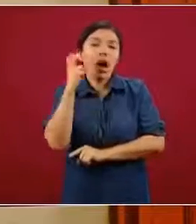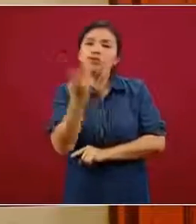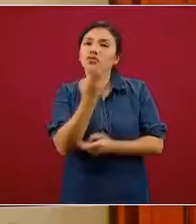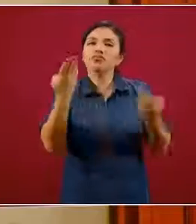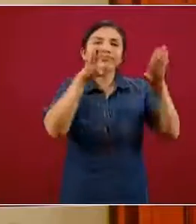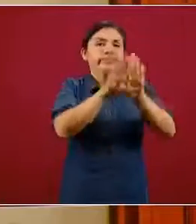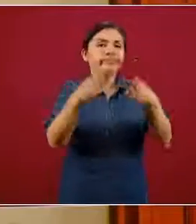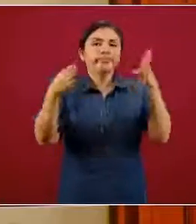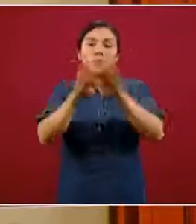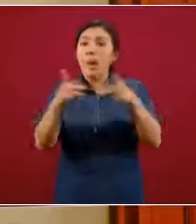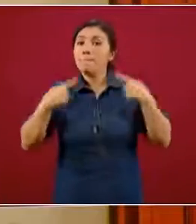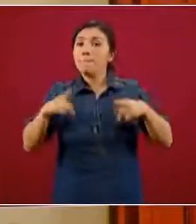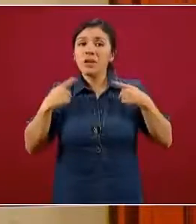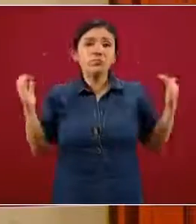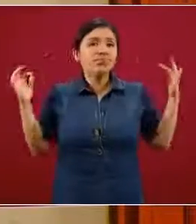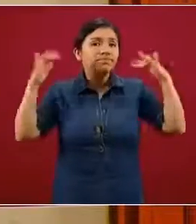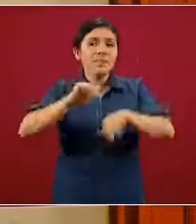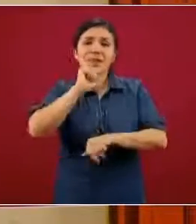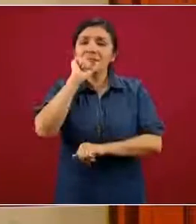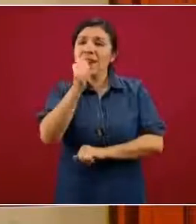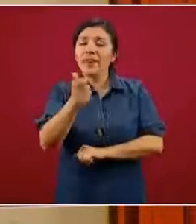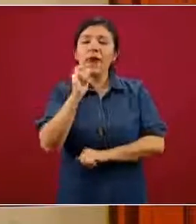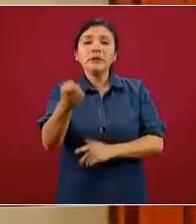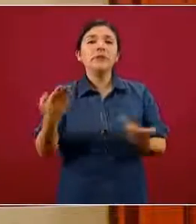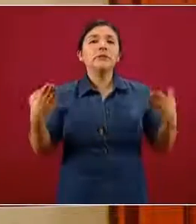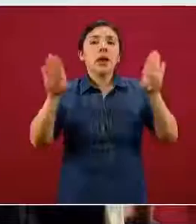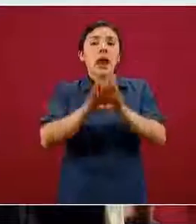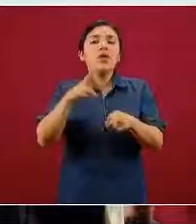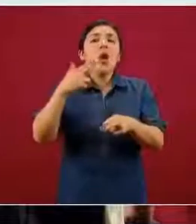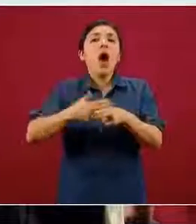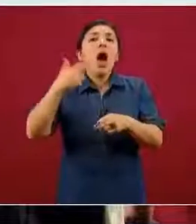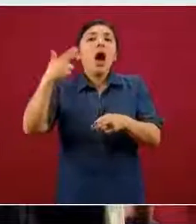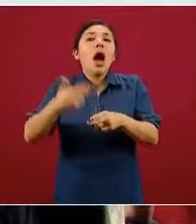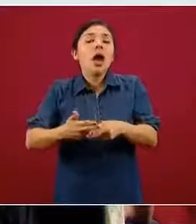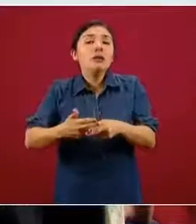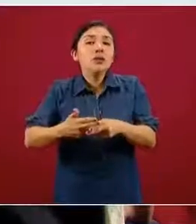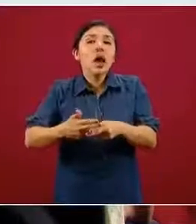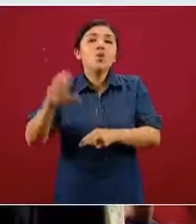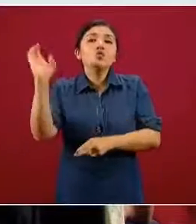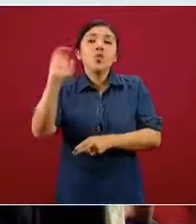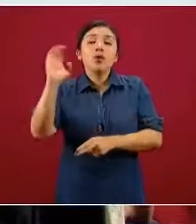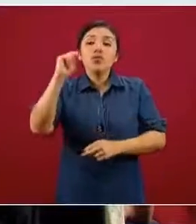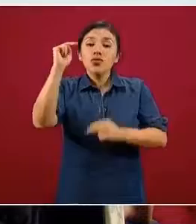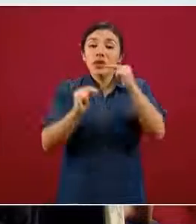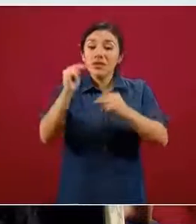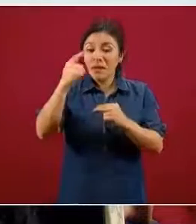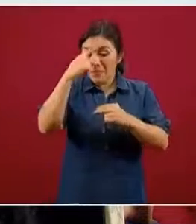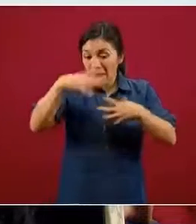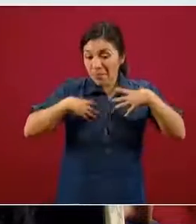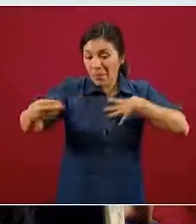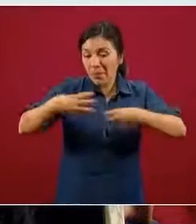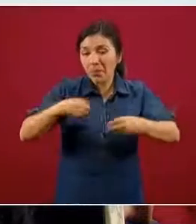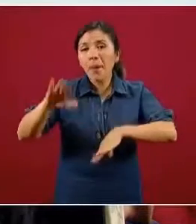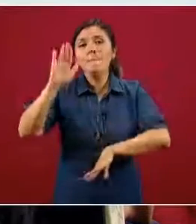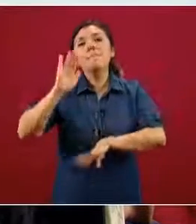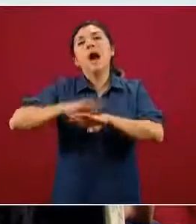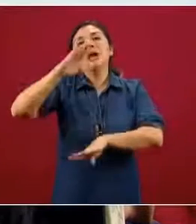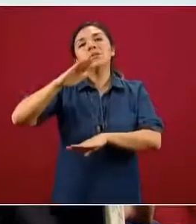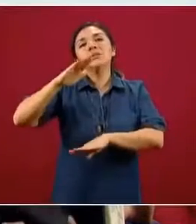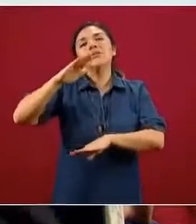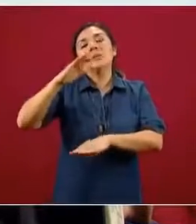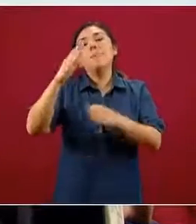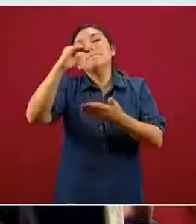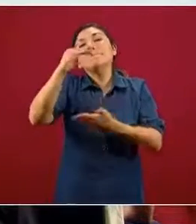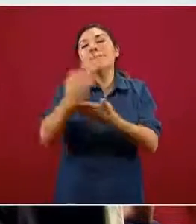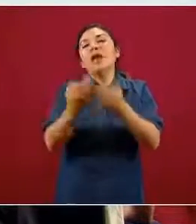no se permite ninguna actividad. Esta podrá realizarse todavía hasta que el nivel de riesgo sea todavía menor al